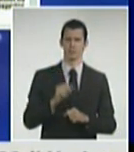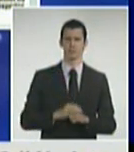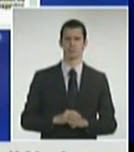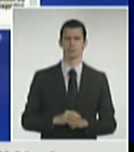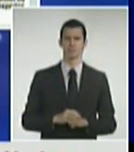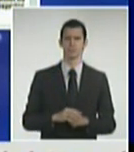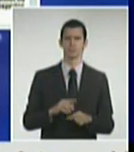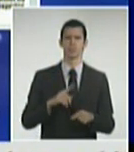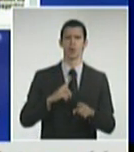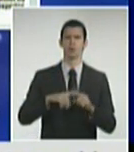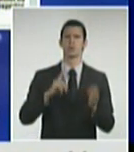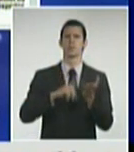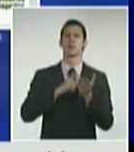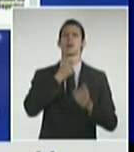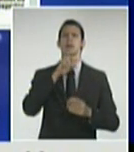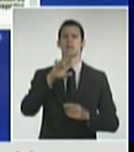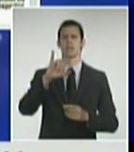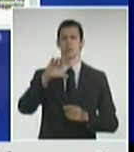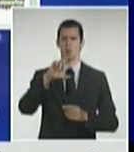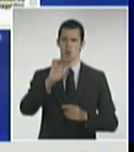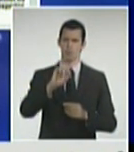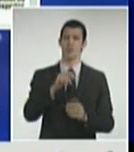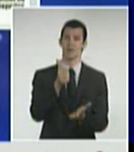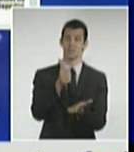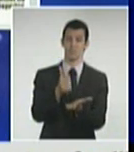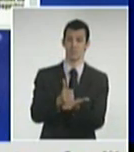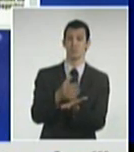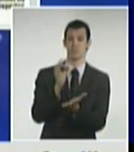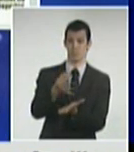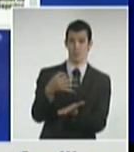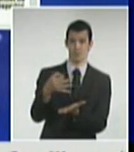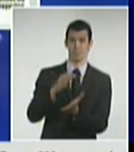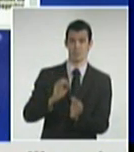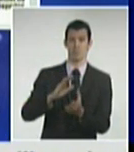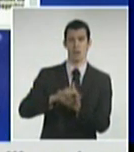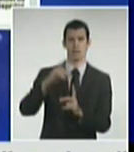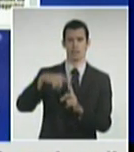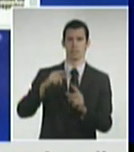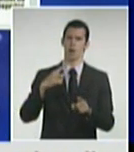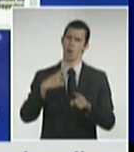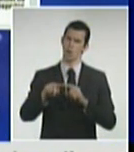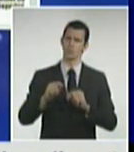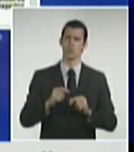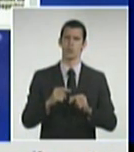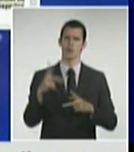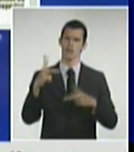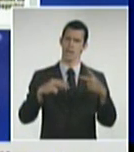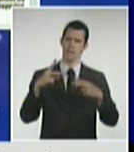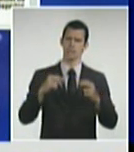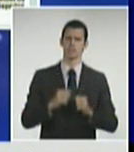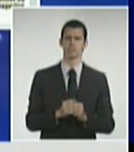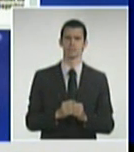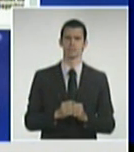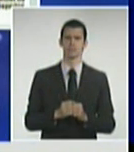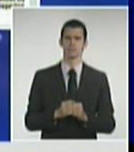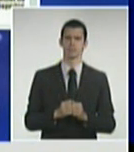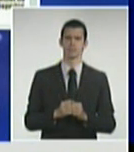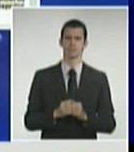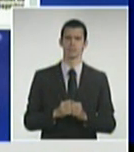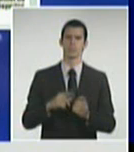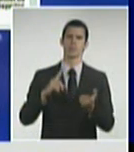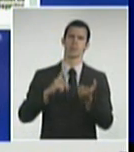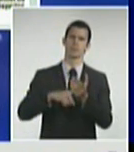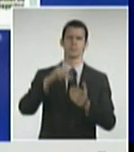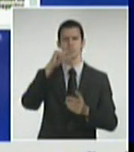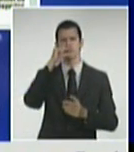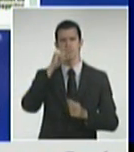Perico, Matanzas, municipio cabecera, Cárdenas le sigue a continuación, Pedro Betancur,